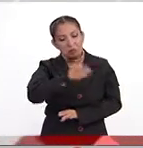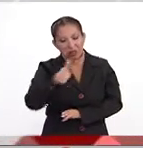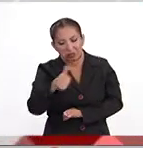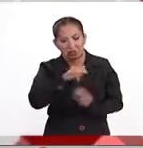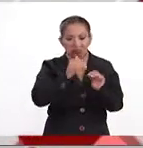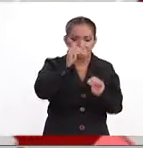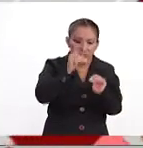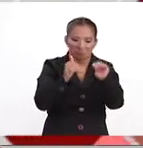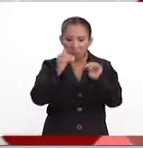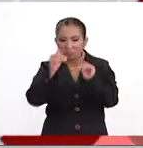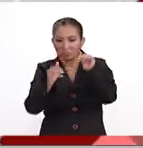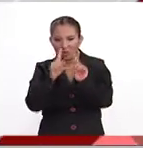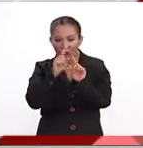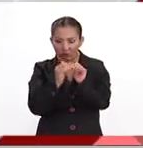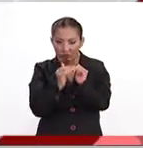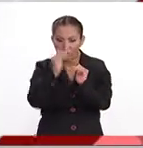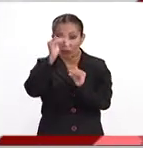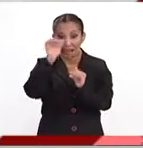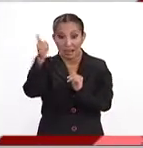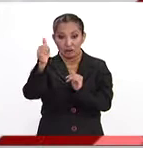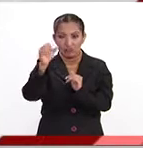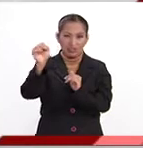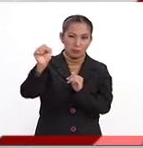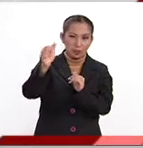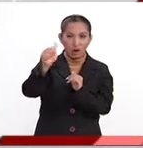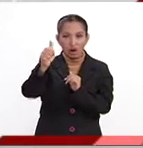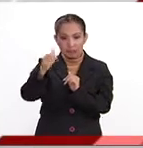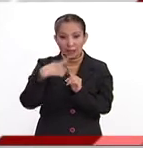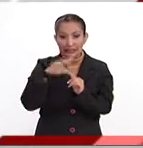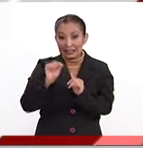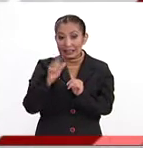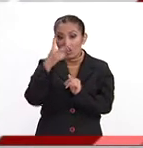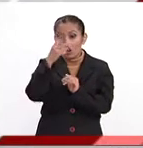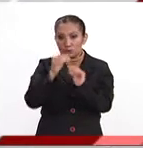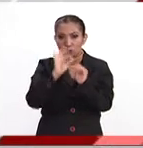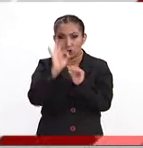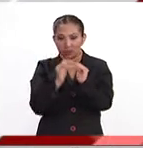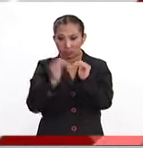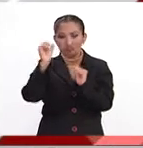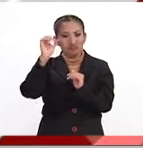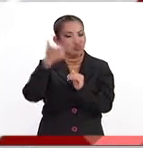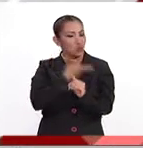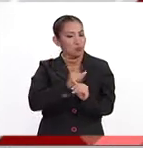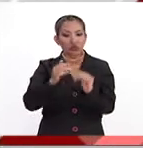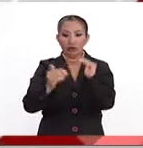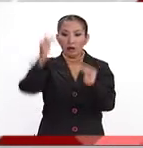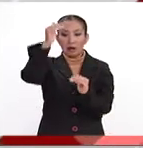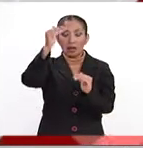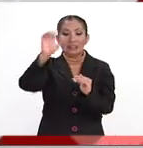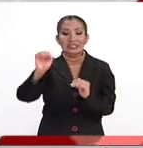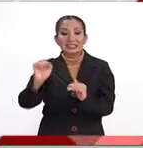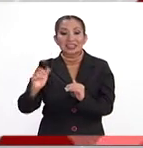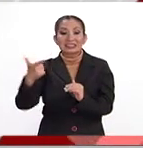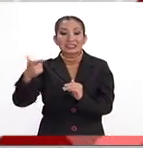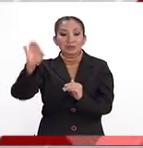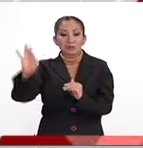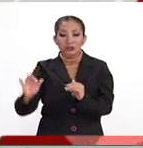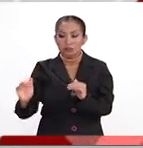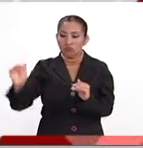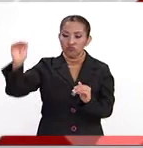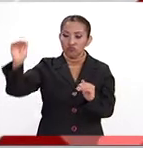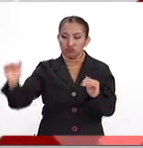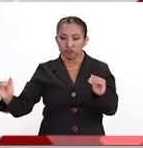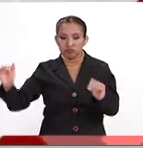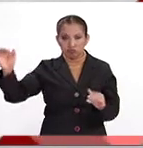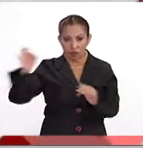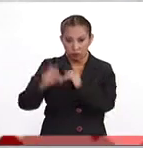56, con dos picos. En agosto, septiembre del 11, 72%, y este último registro con 67%. Si